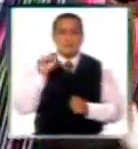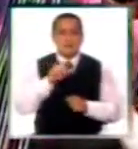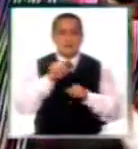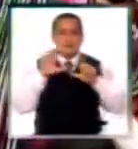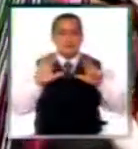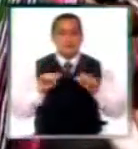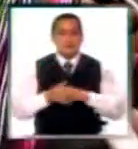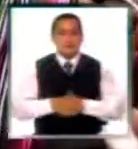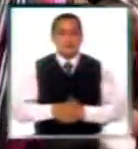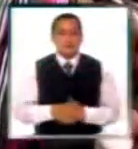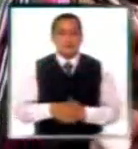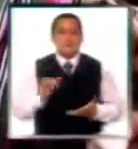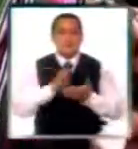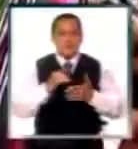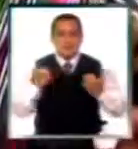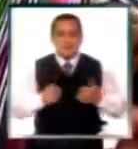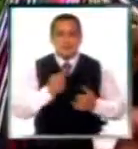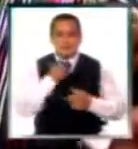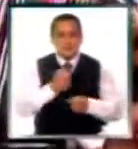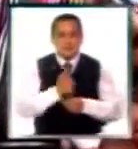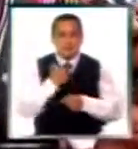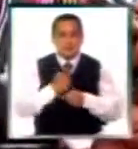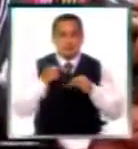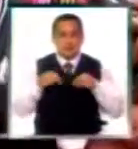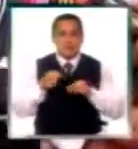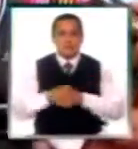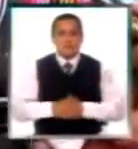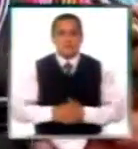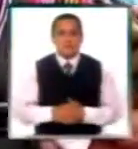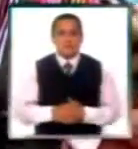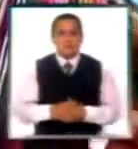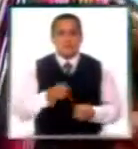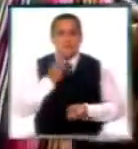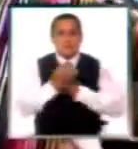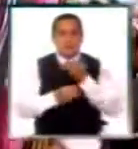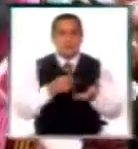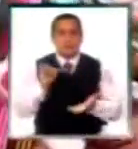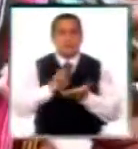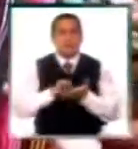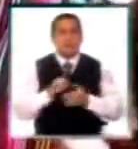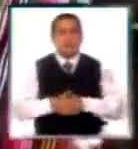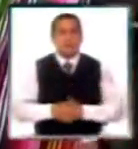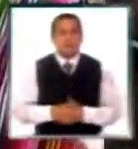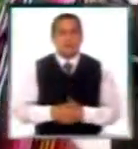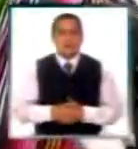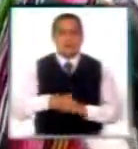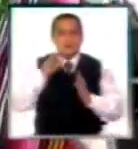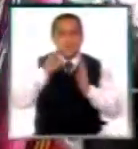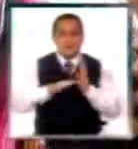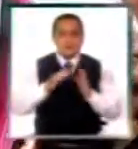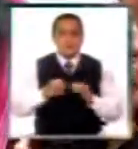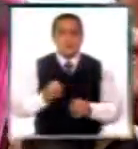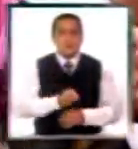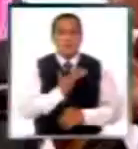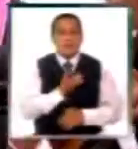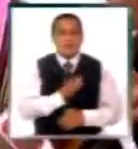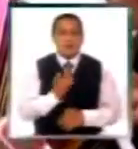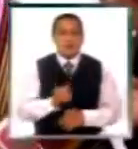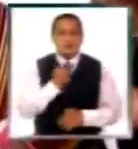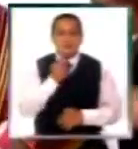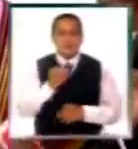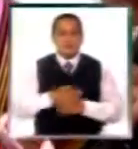18, que ya están operando aquí, y anunciando que a partir de fines de mayo